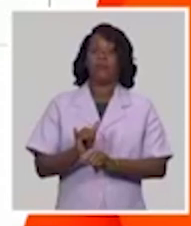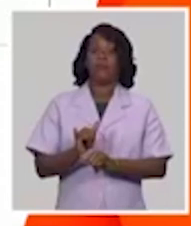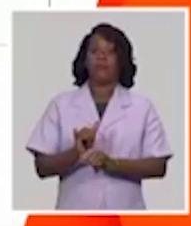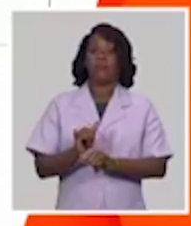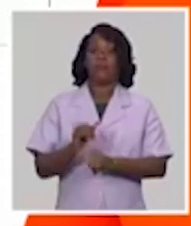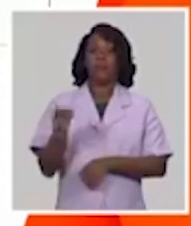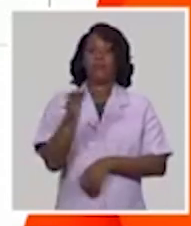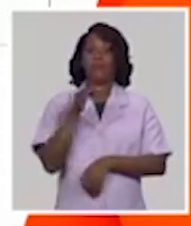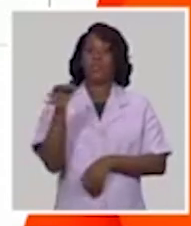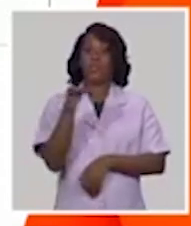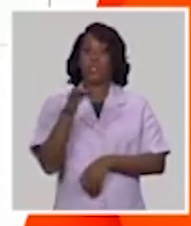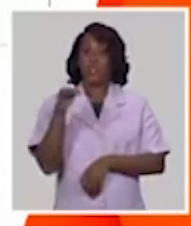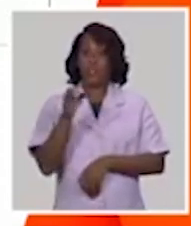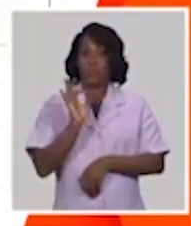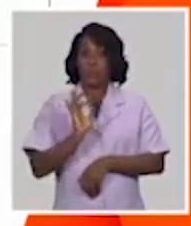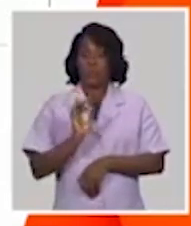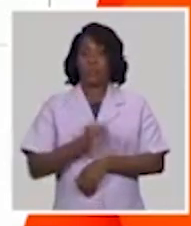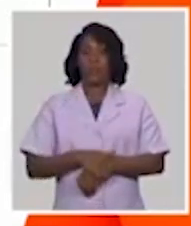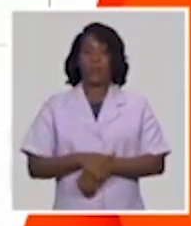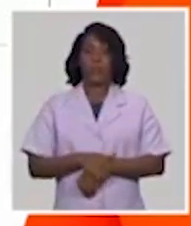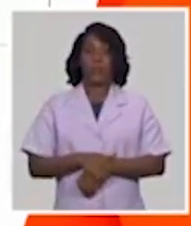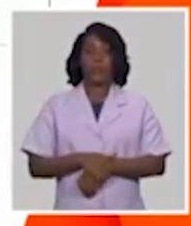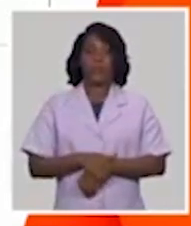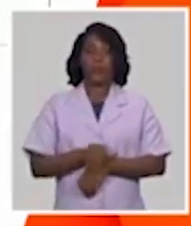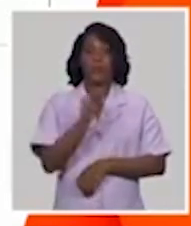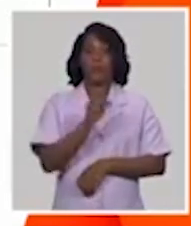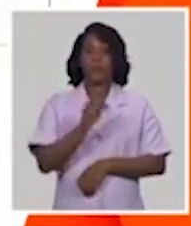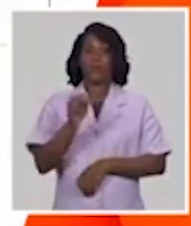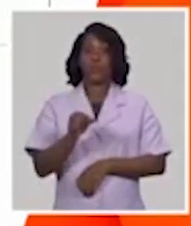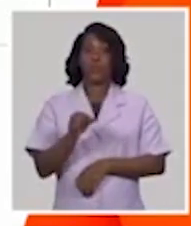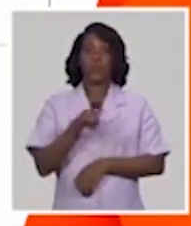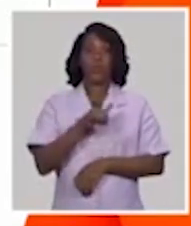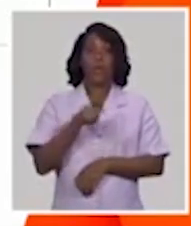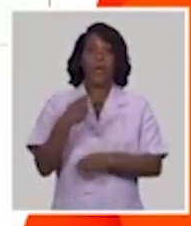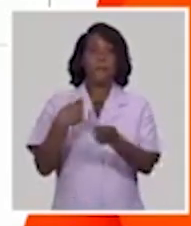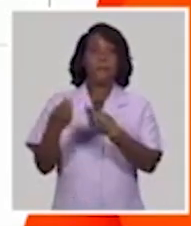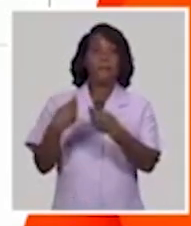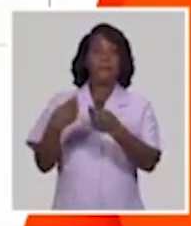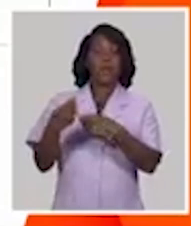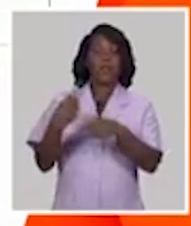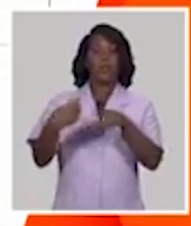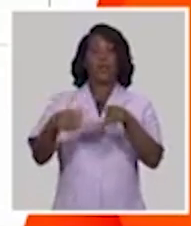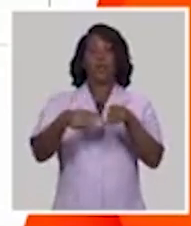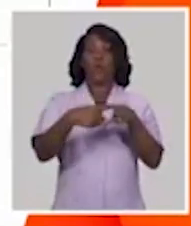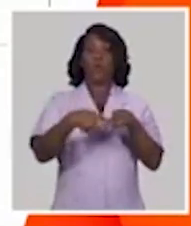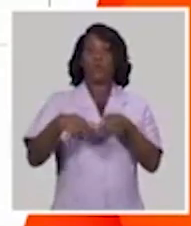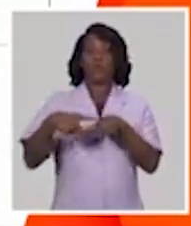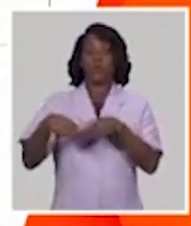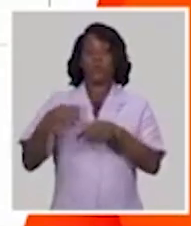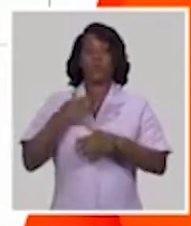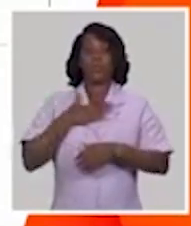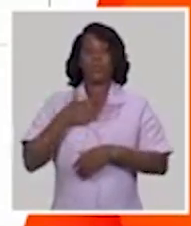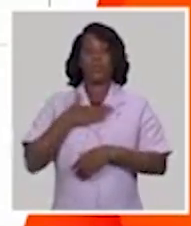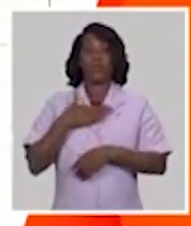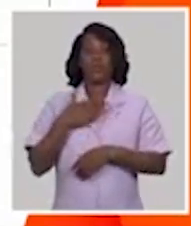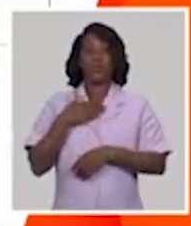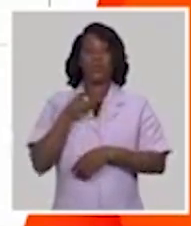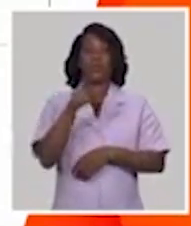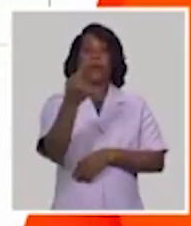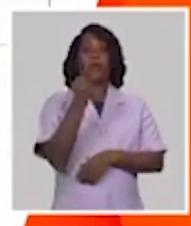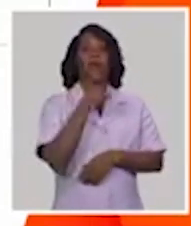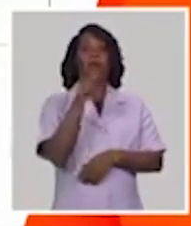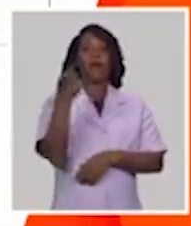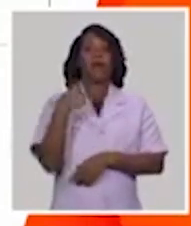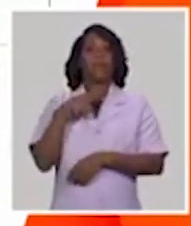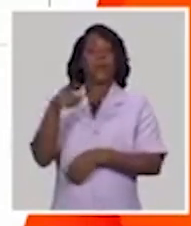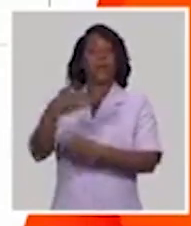limitar el traslado entre municipios de las personas que ejercen las actividades de vendedor ambulante particulares con el objetivo que no exista